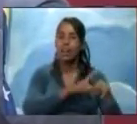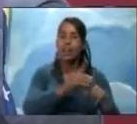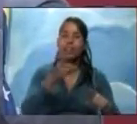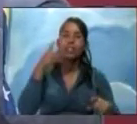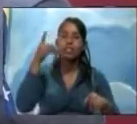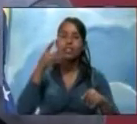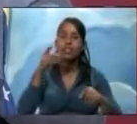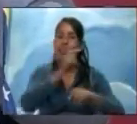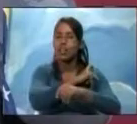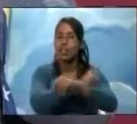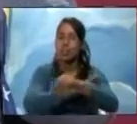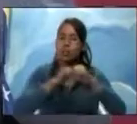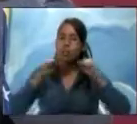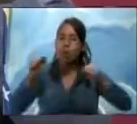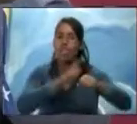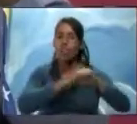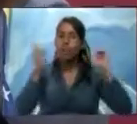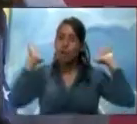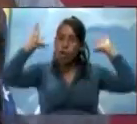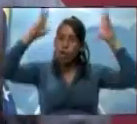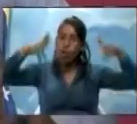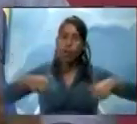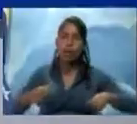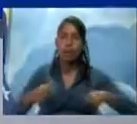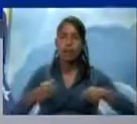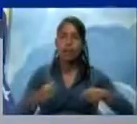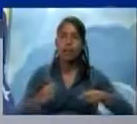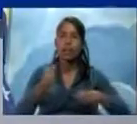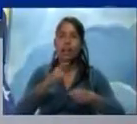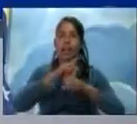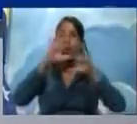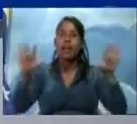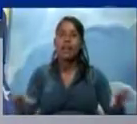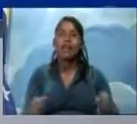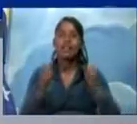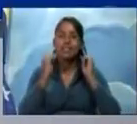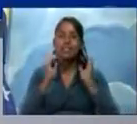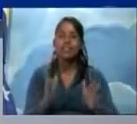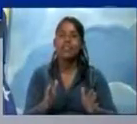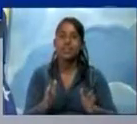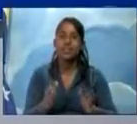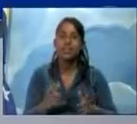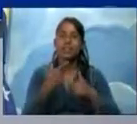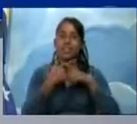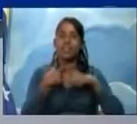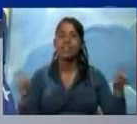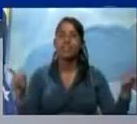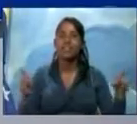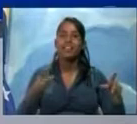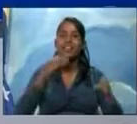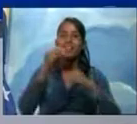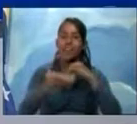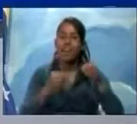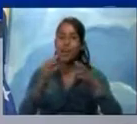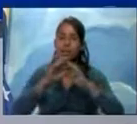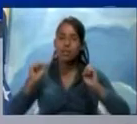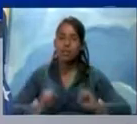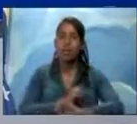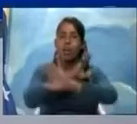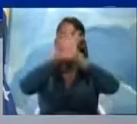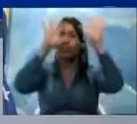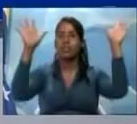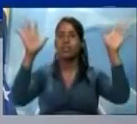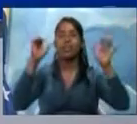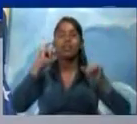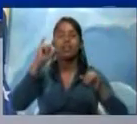Daniel del poder de los leones. Oiga, él salva, él libra, hace